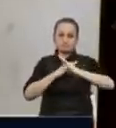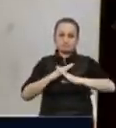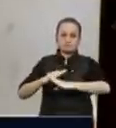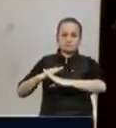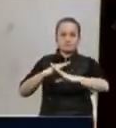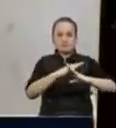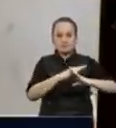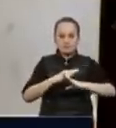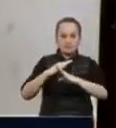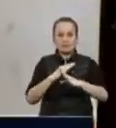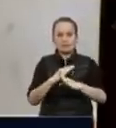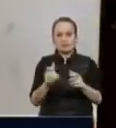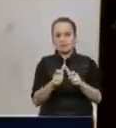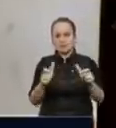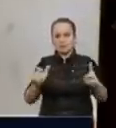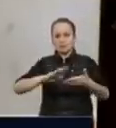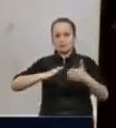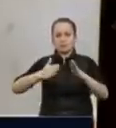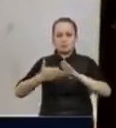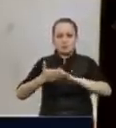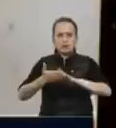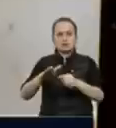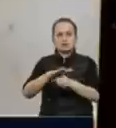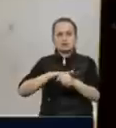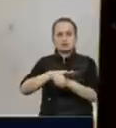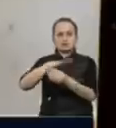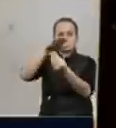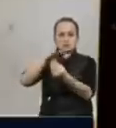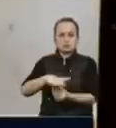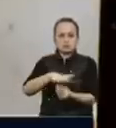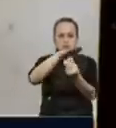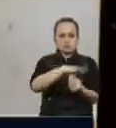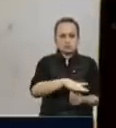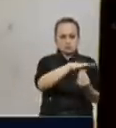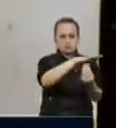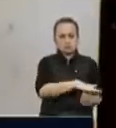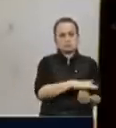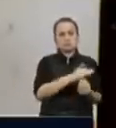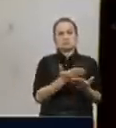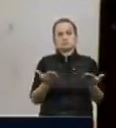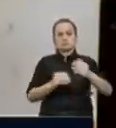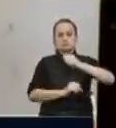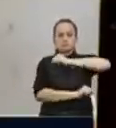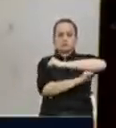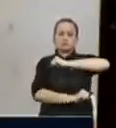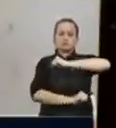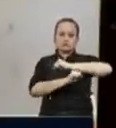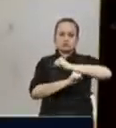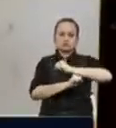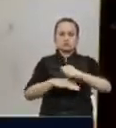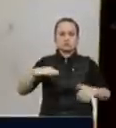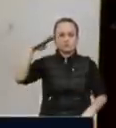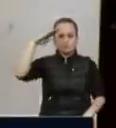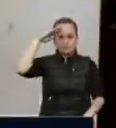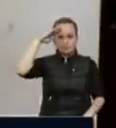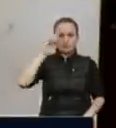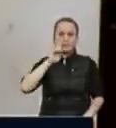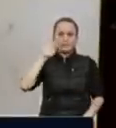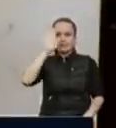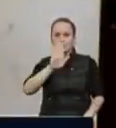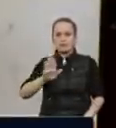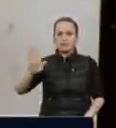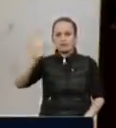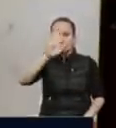de grupos poblacionales en situaciones de vulnerabilidad, el fortalecimiento de la Policía Nacional,